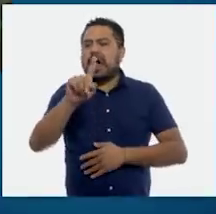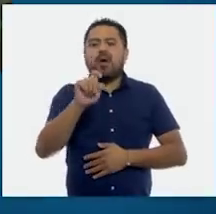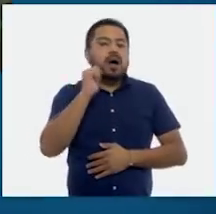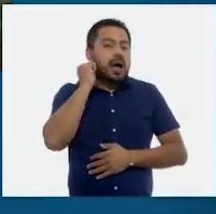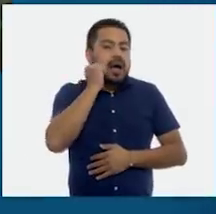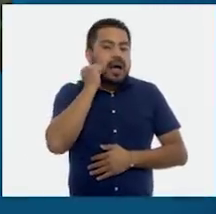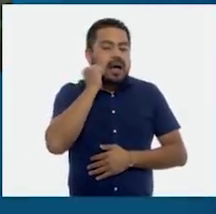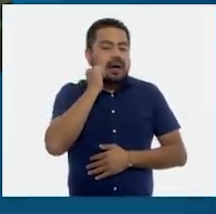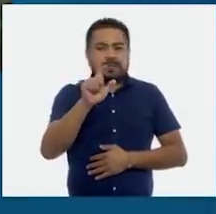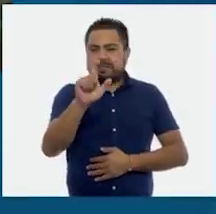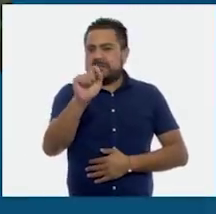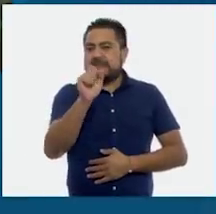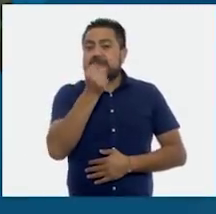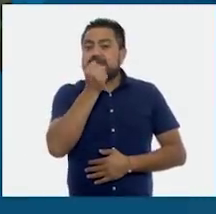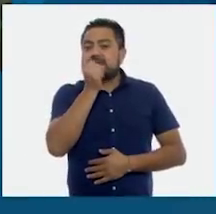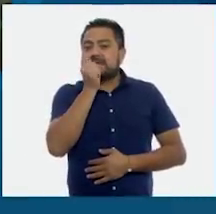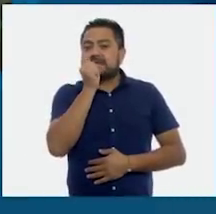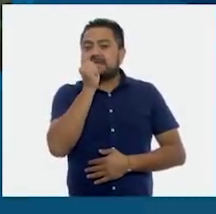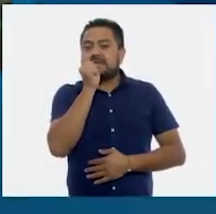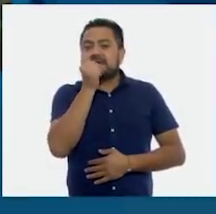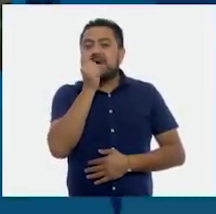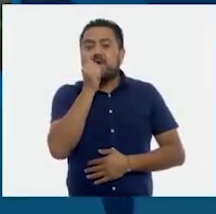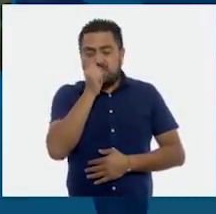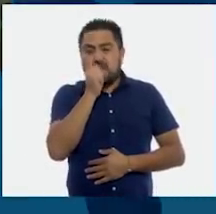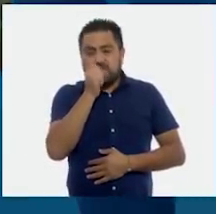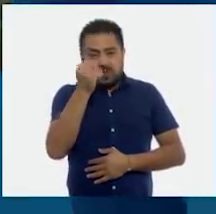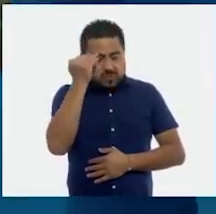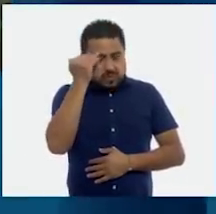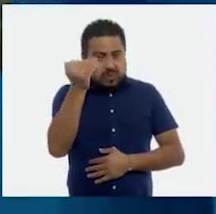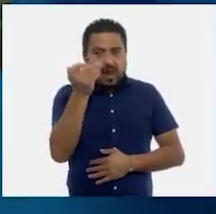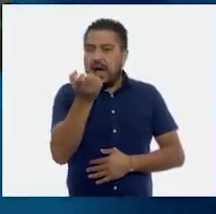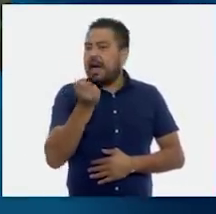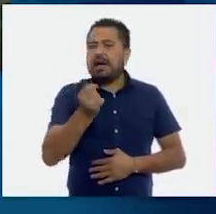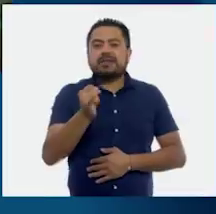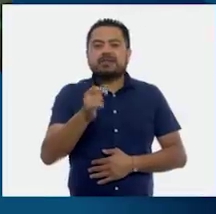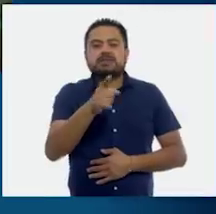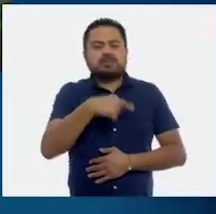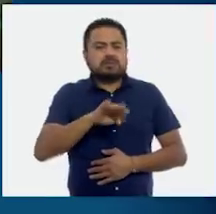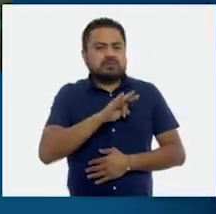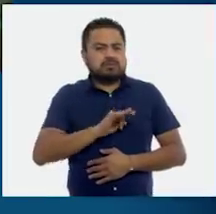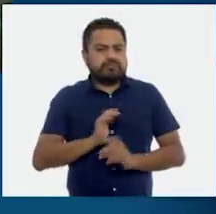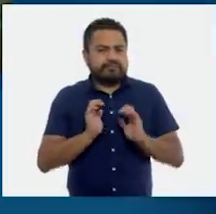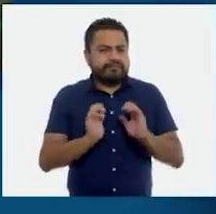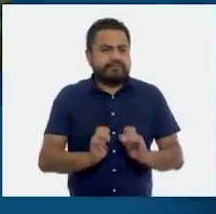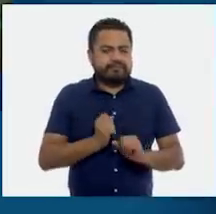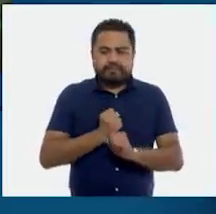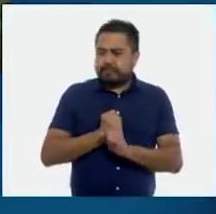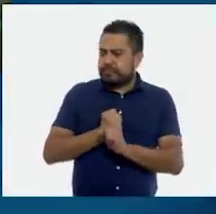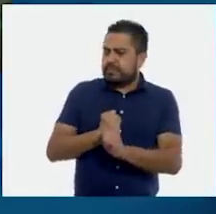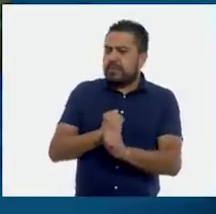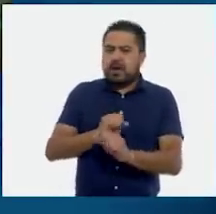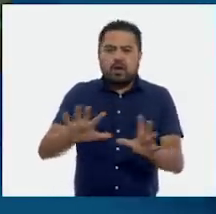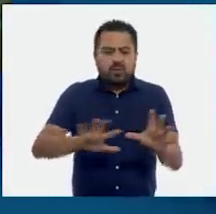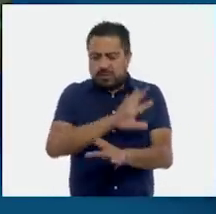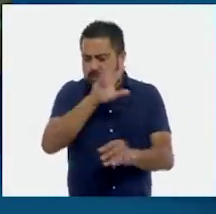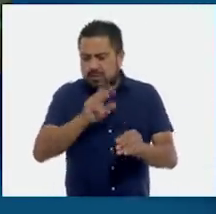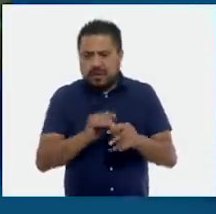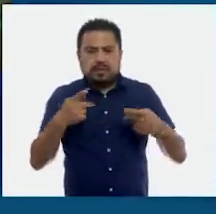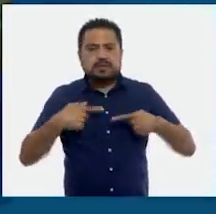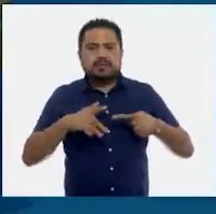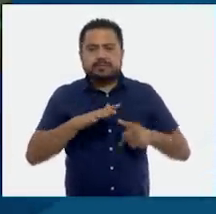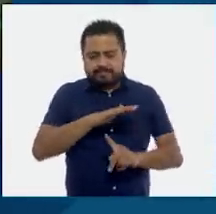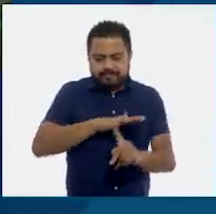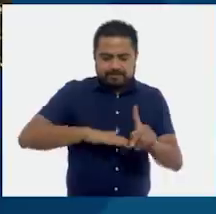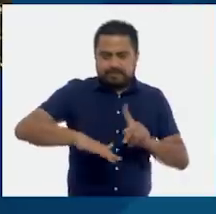jabón durante 20 segundos. Así te proteges tú y proteges a todas las personas que